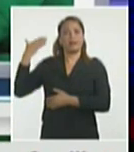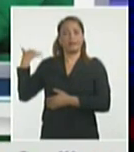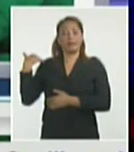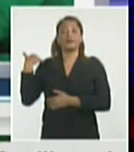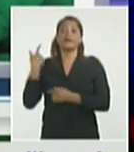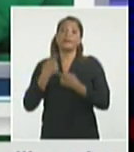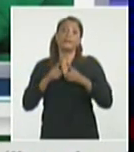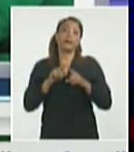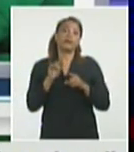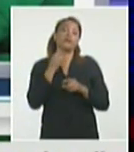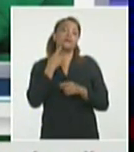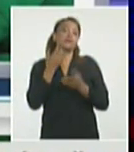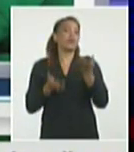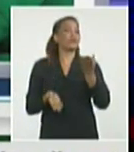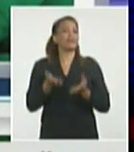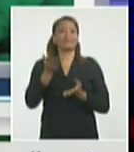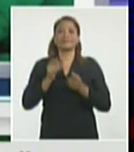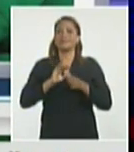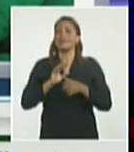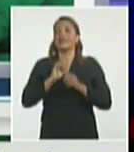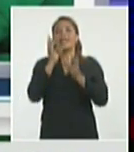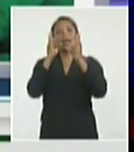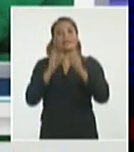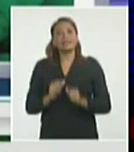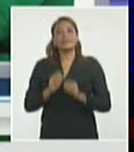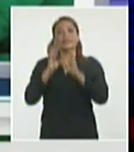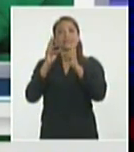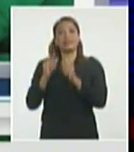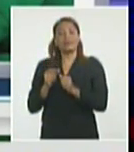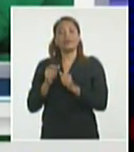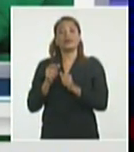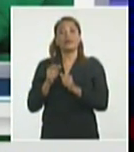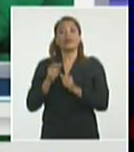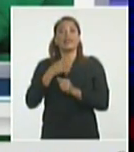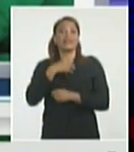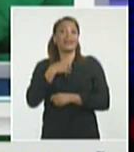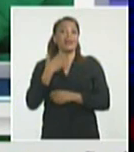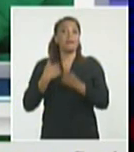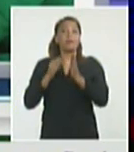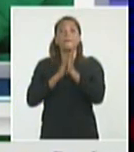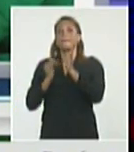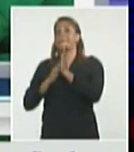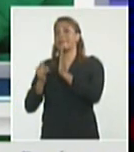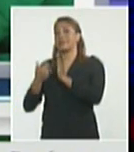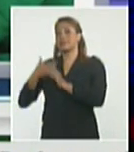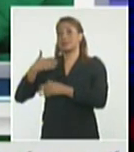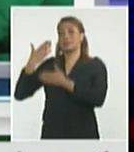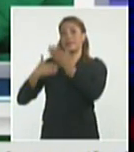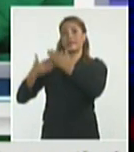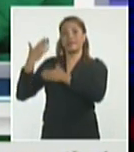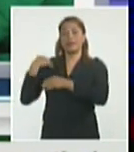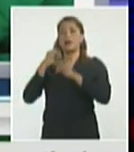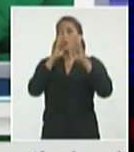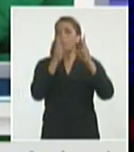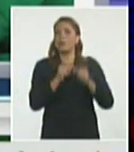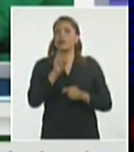formas nada comparable a las cifras asintomáticos que tuvimos en meses anteriores. En el acumulado es el